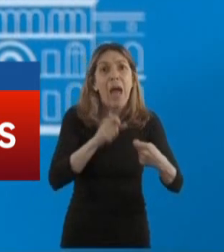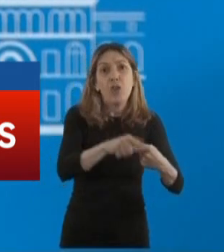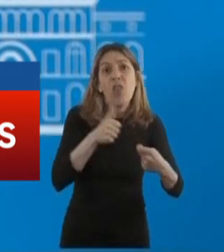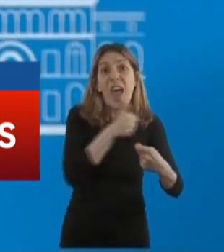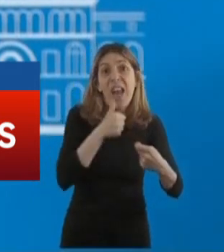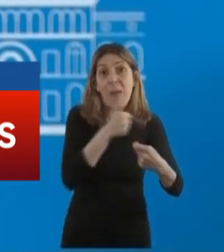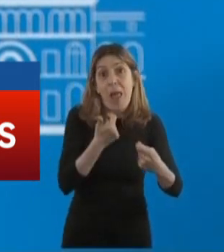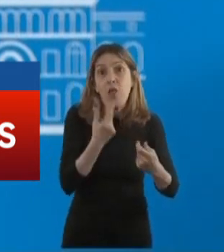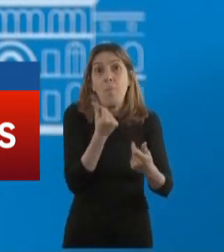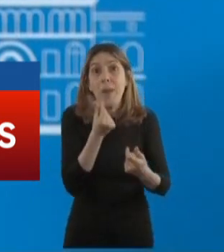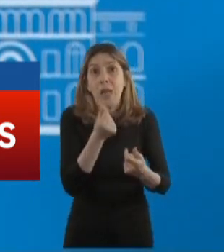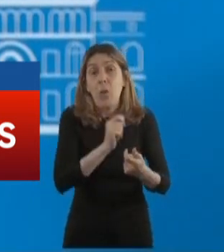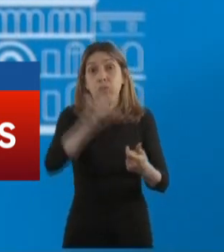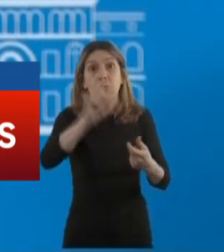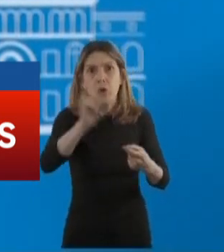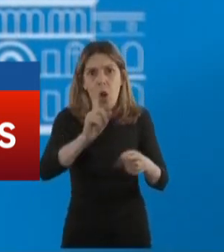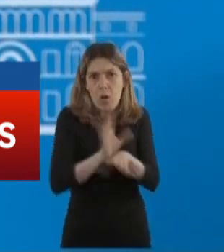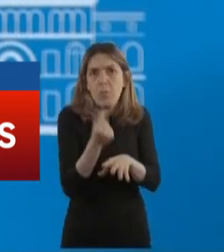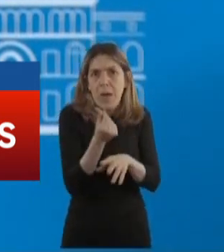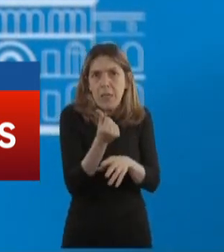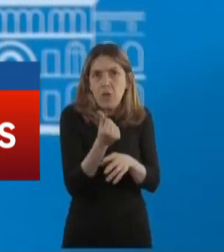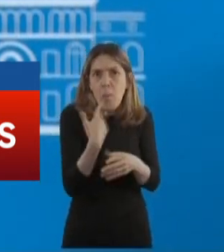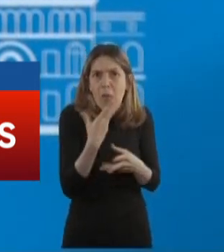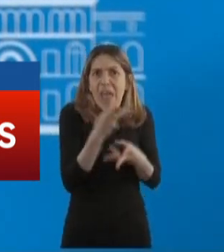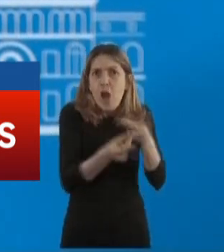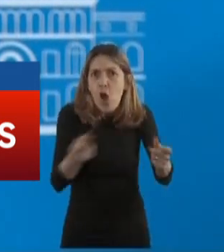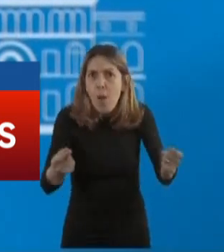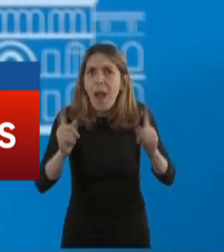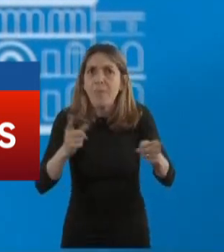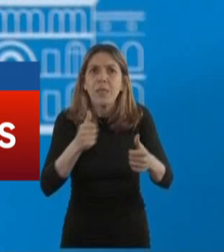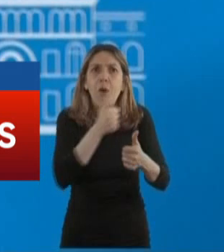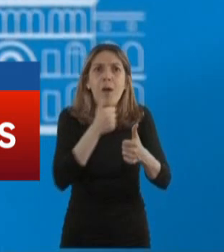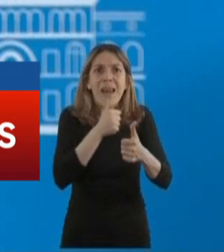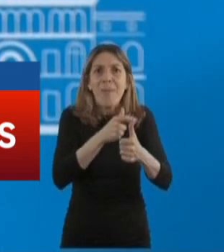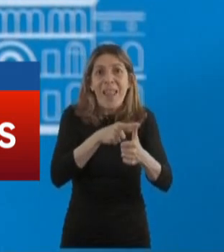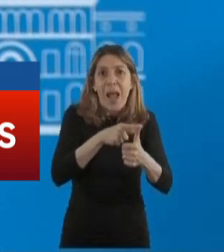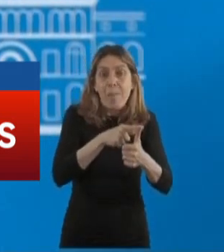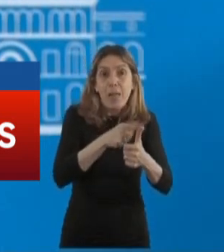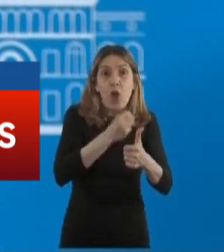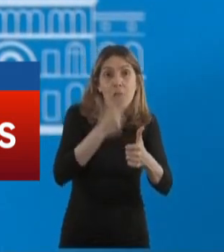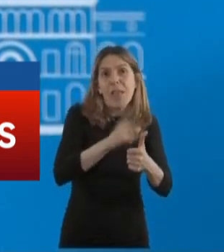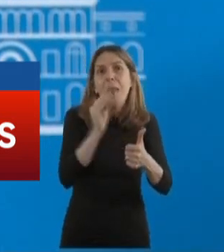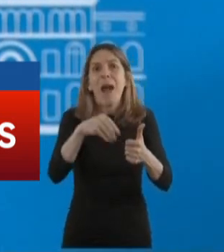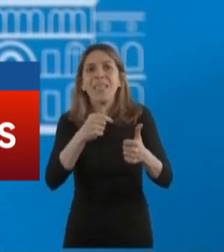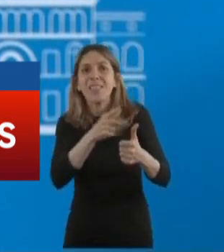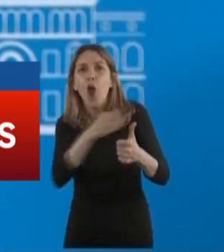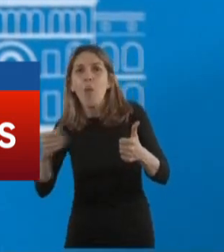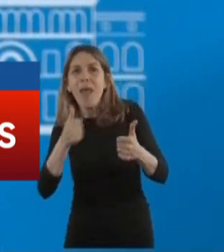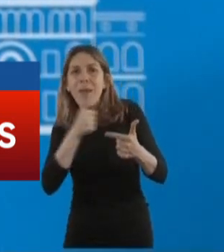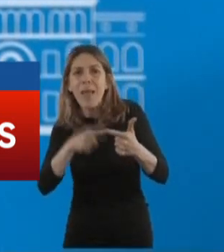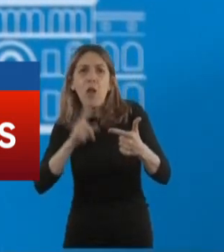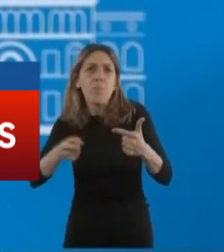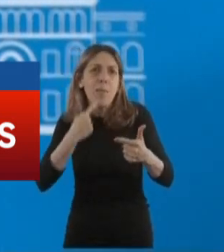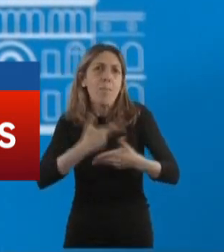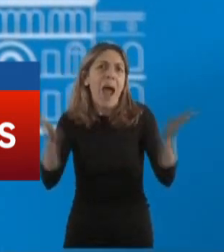a medicamentos con una política de medicamentos integral y articulada entre todos los sectores y las áreas,